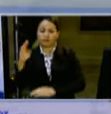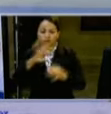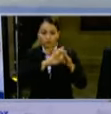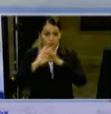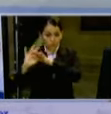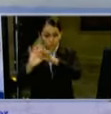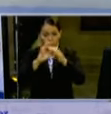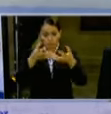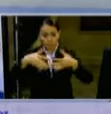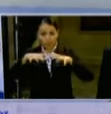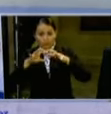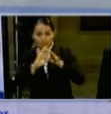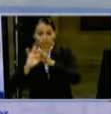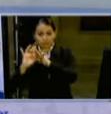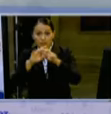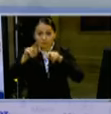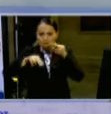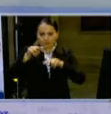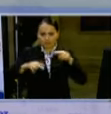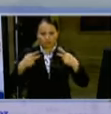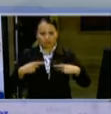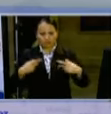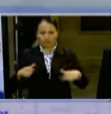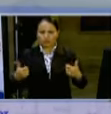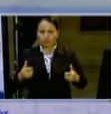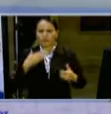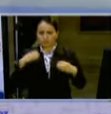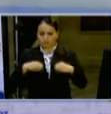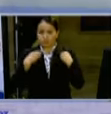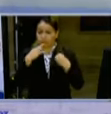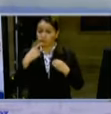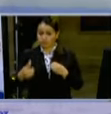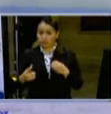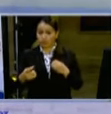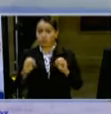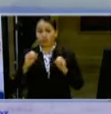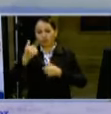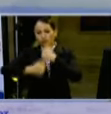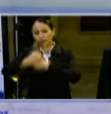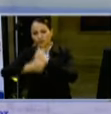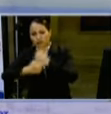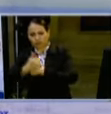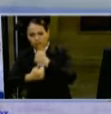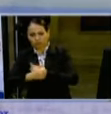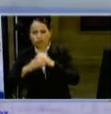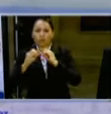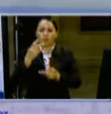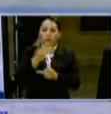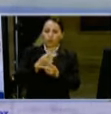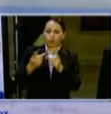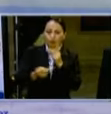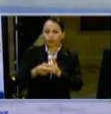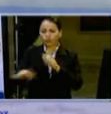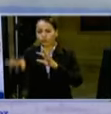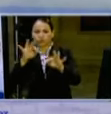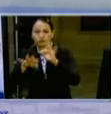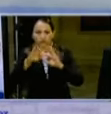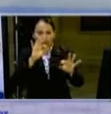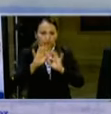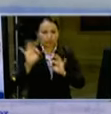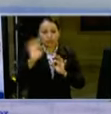que podría llevar a elevar el nivel de los mexicanos al permitirles mayor competitividad respecto a los productos que eligen, que podrían